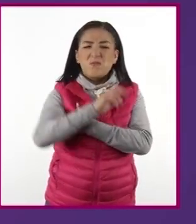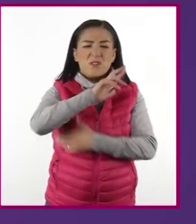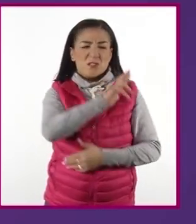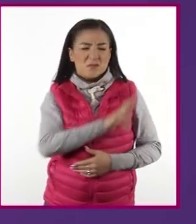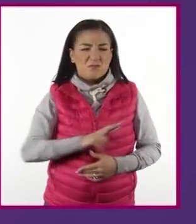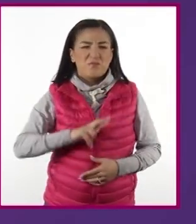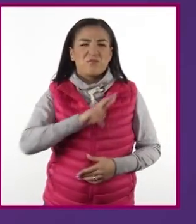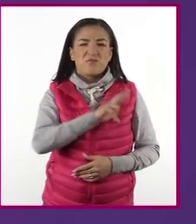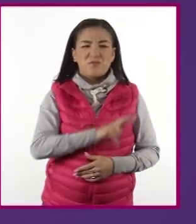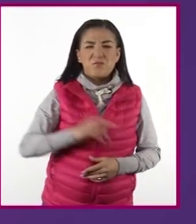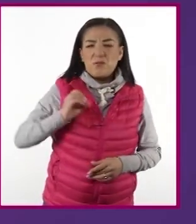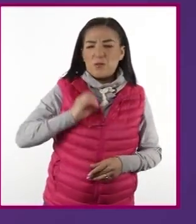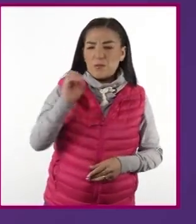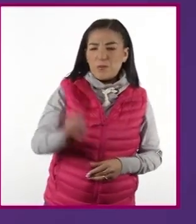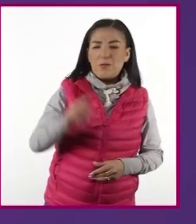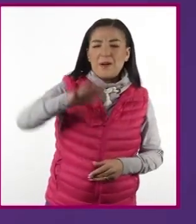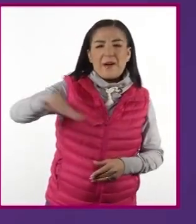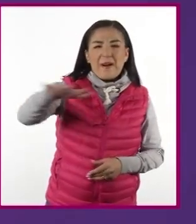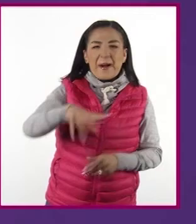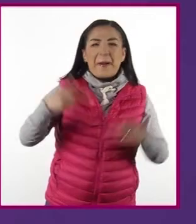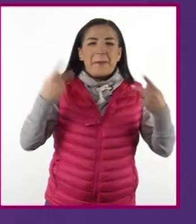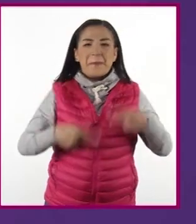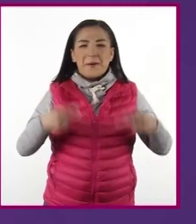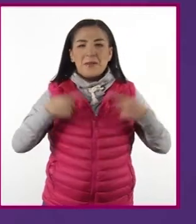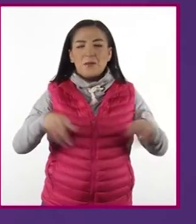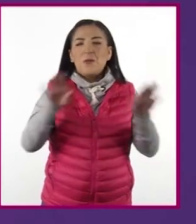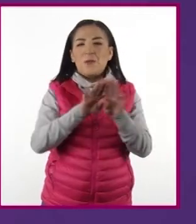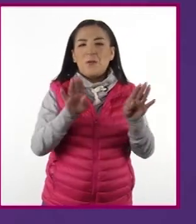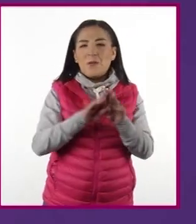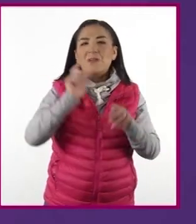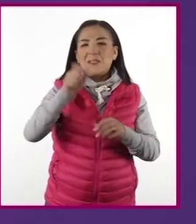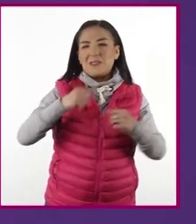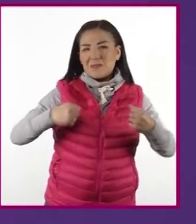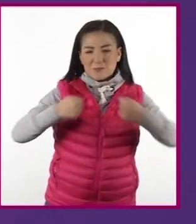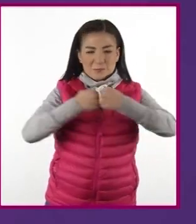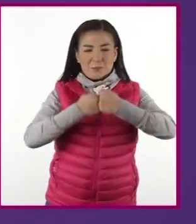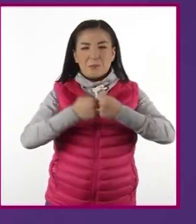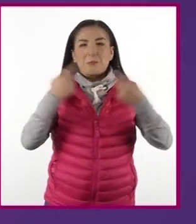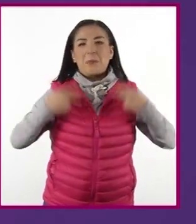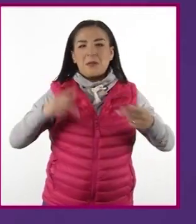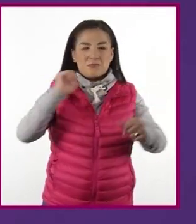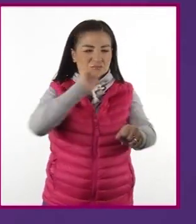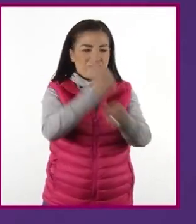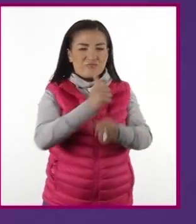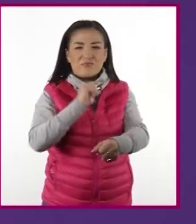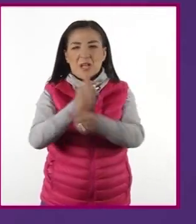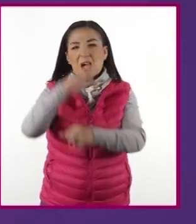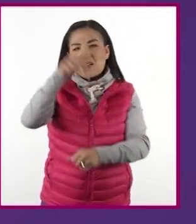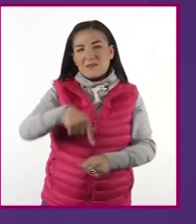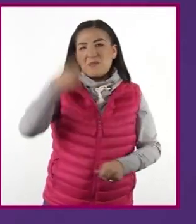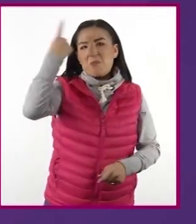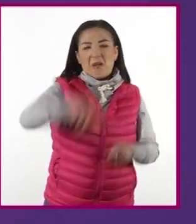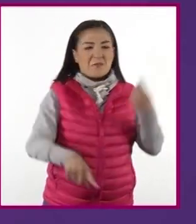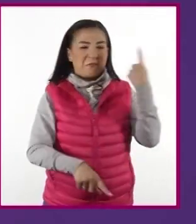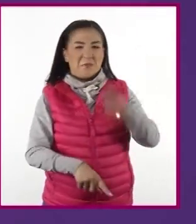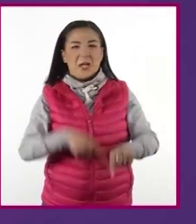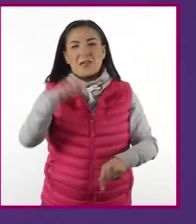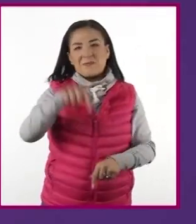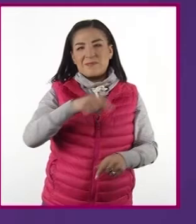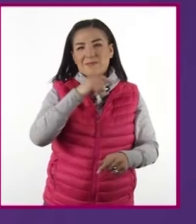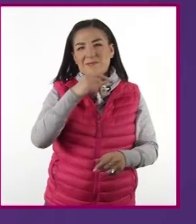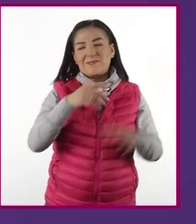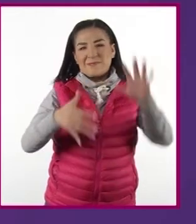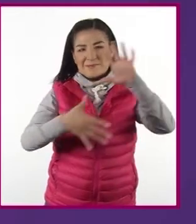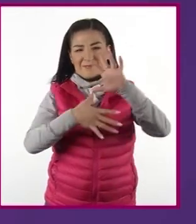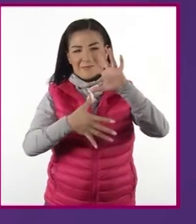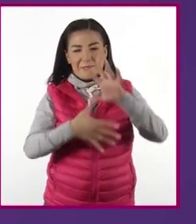resentimientos contra los peninsulares y tener pretensiones de mando localmente en América. Entonces, como que